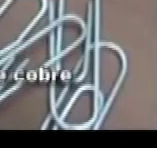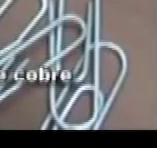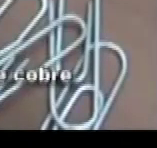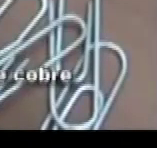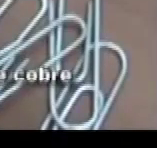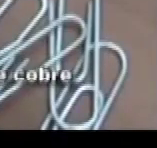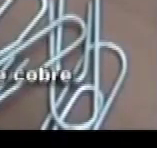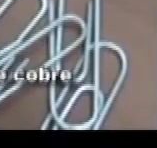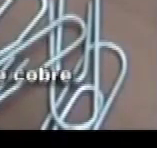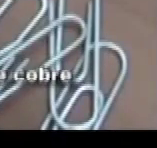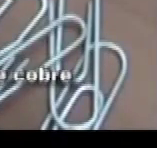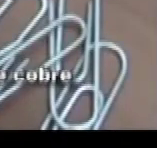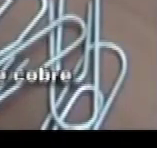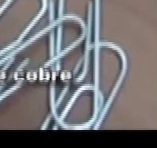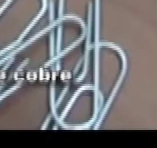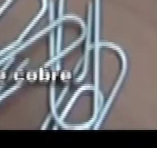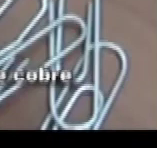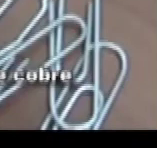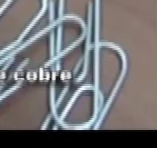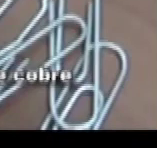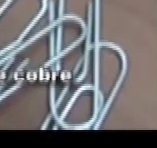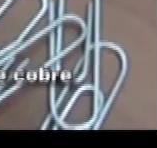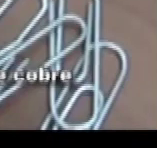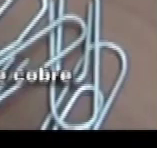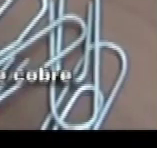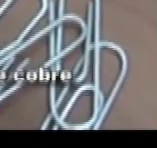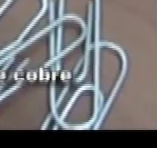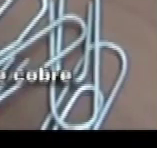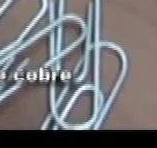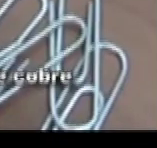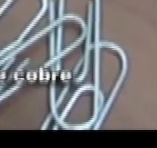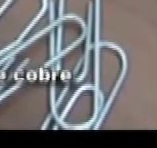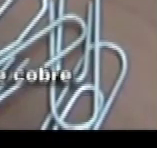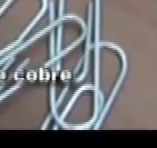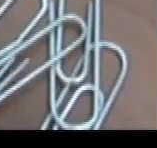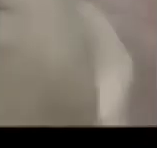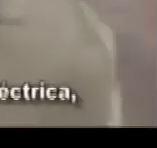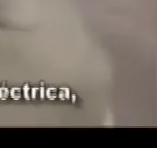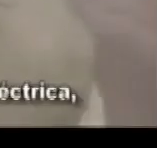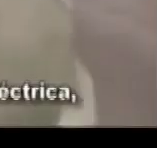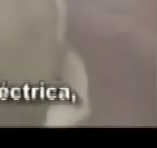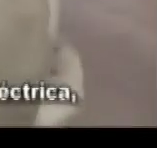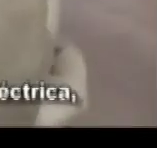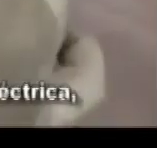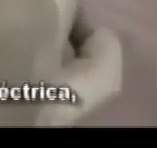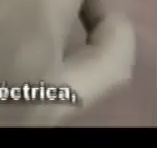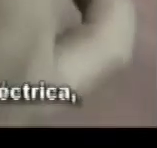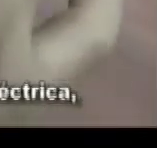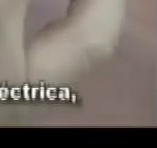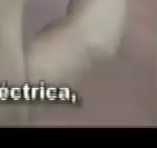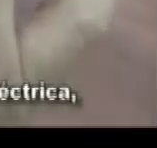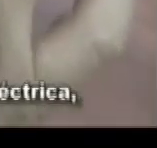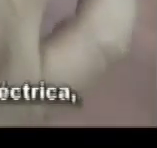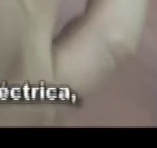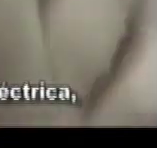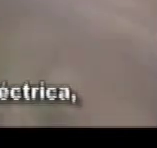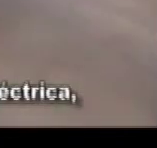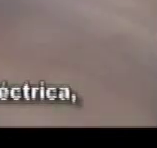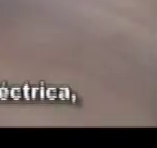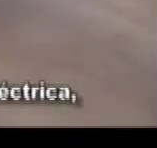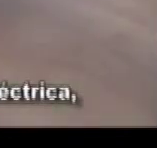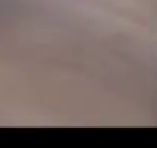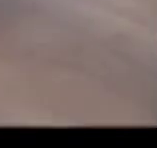Si enrollamos un pedazo de alambre de cobre a un tornillo o a un clavo y lo conectamos a una batería o